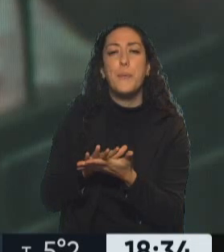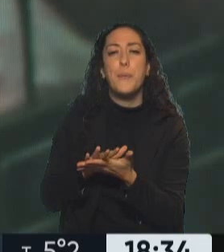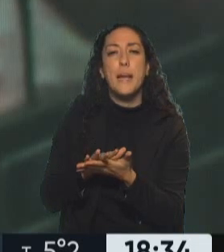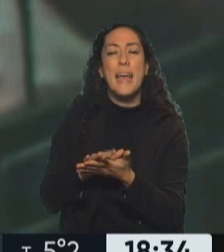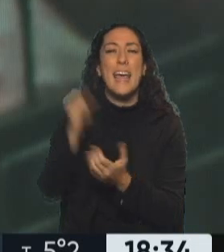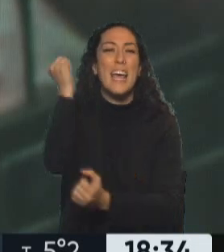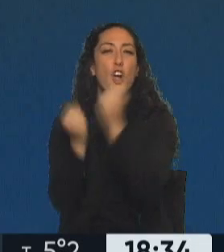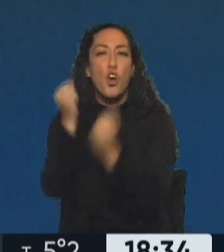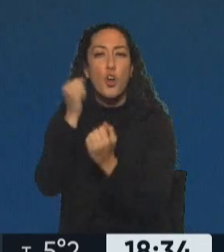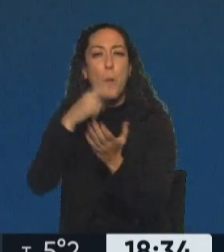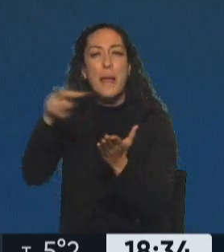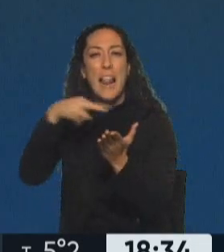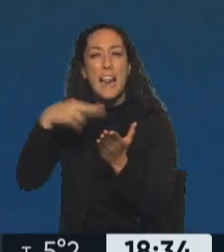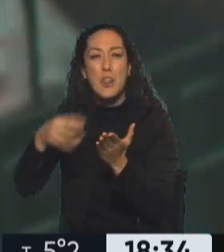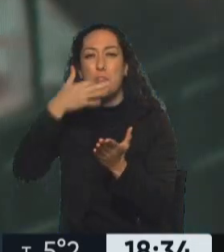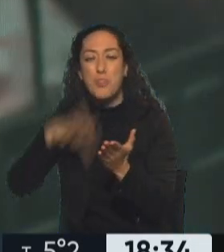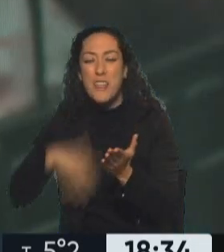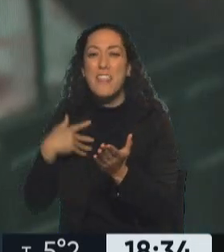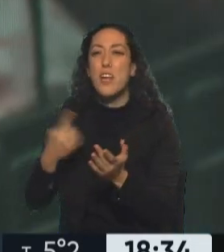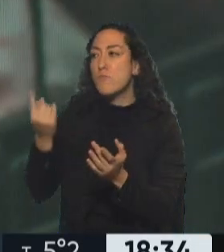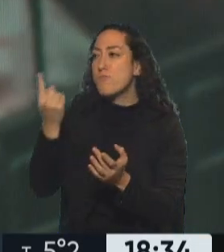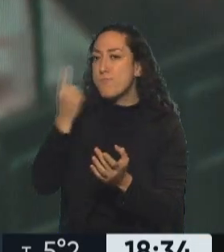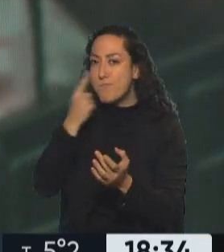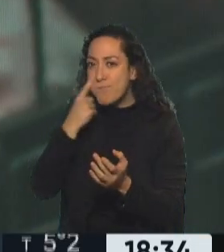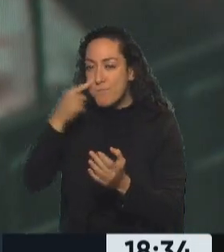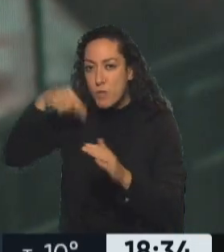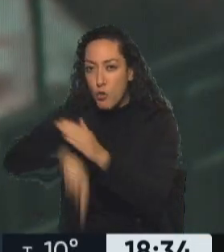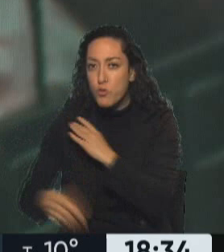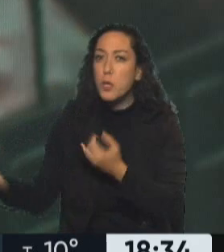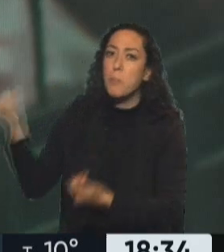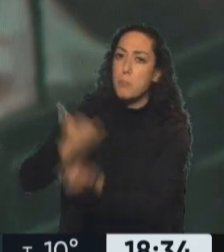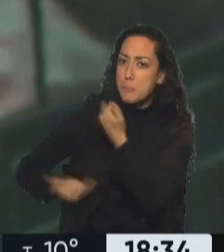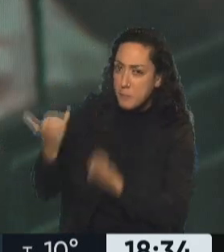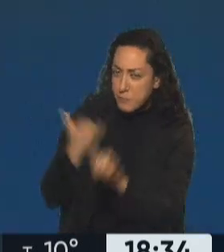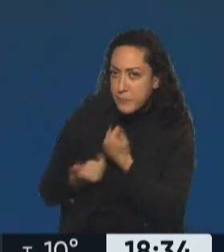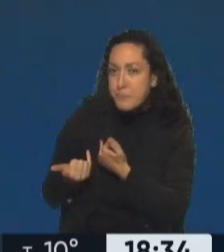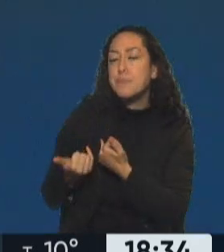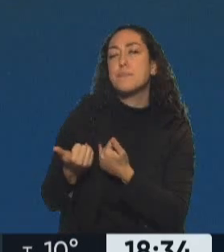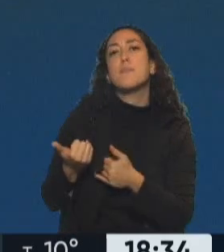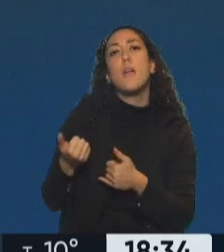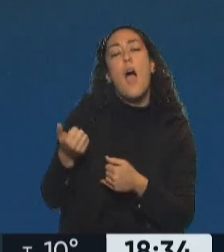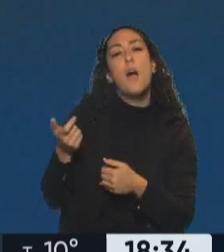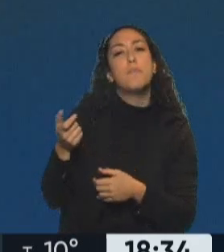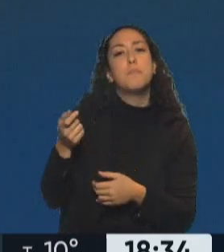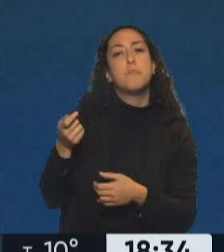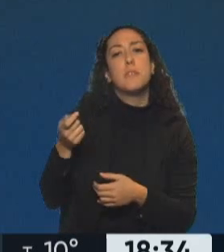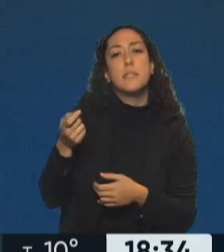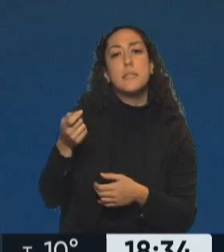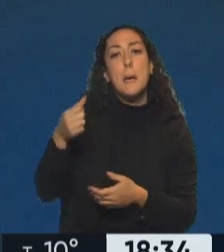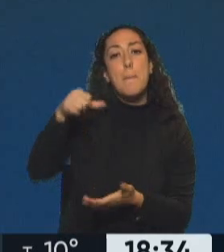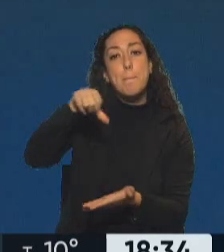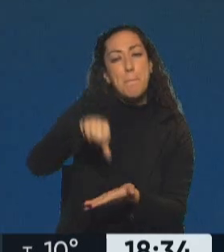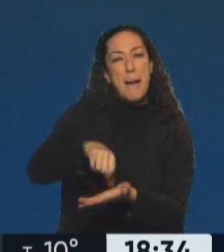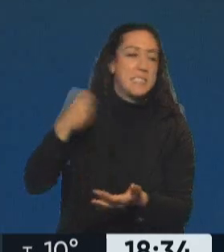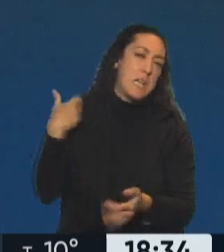literatura económica, si se quiere, ¿no? La academia. Qué poético lo tuyo, literatura económica. A ver, ¿qué te decía tú? Me decía, cuando un país, esto a